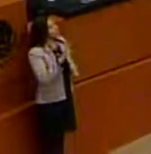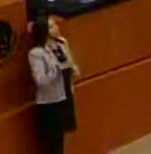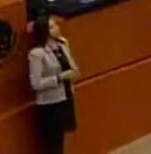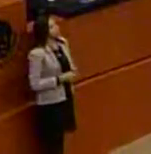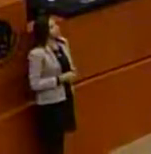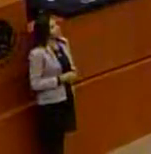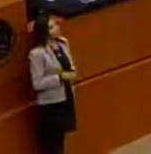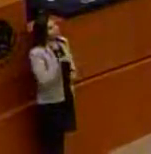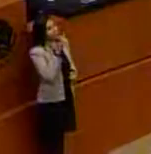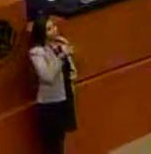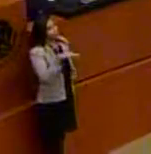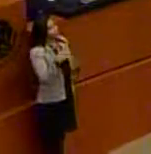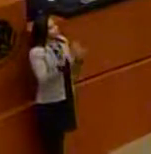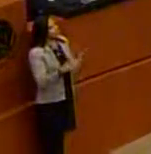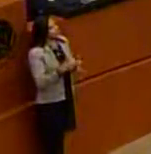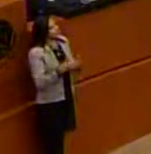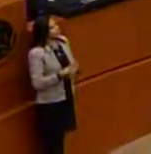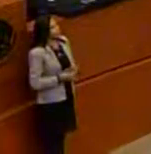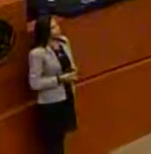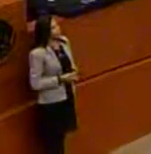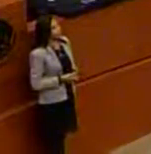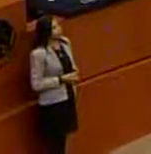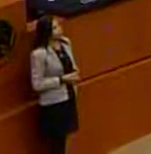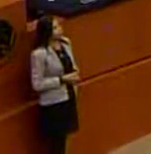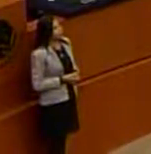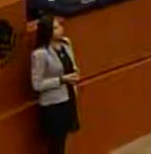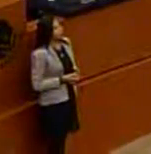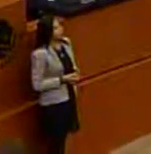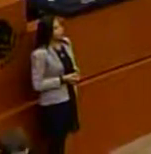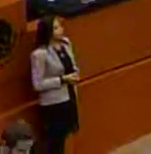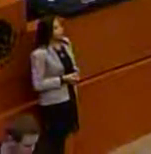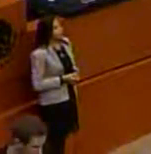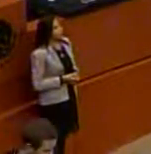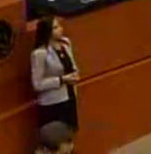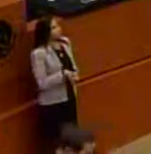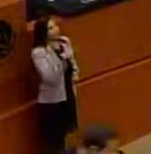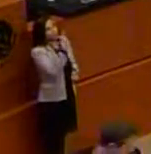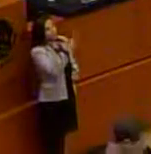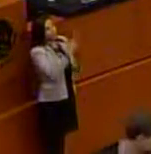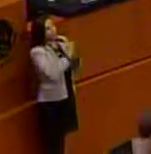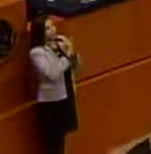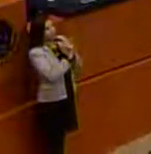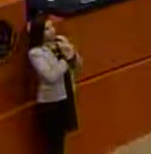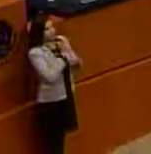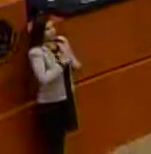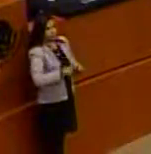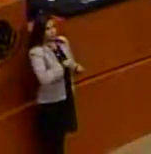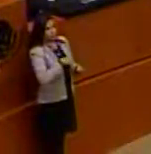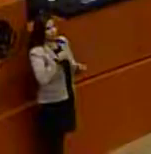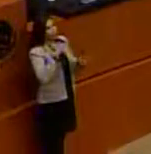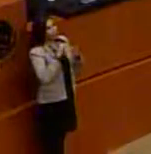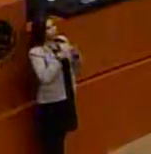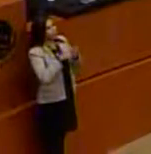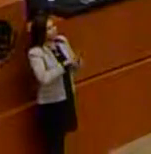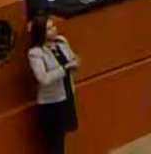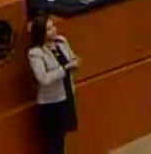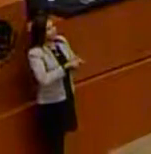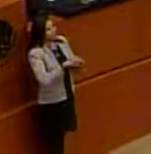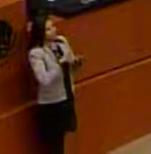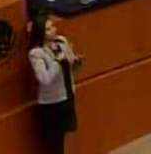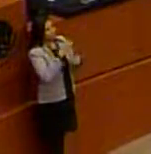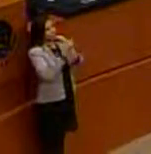que realmente, en términos de lo que es Suiza, se piensa